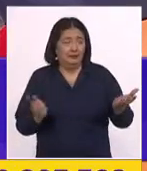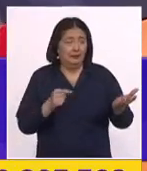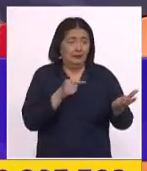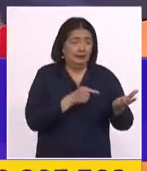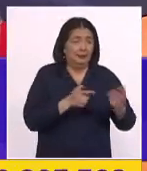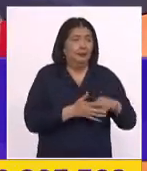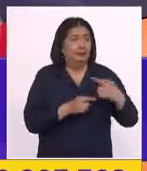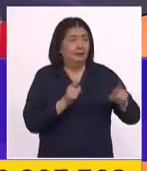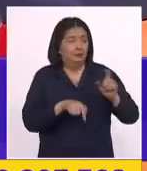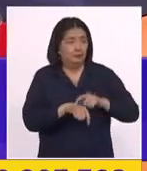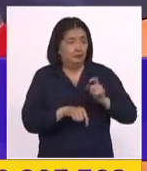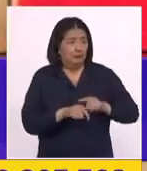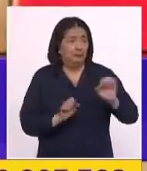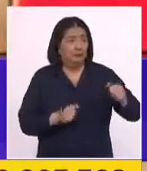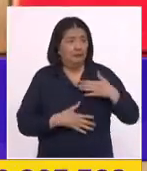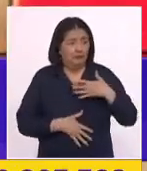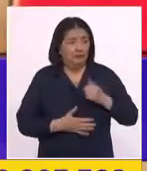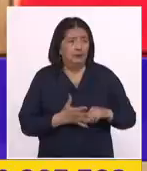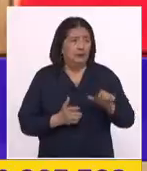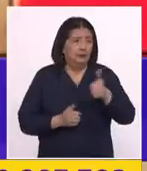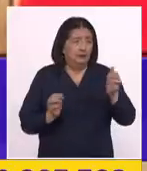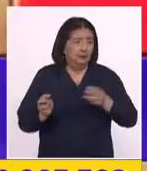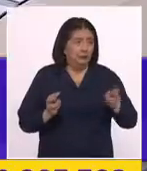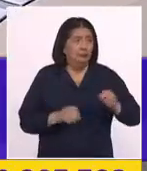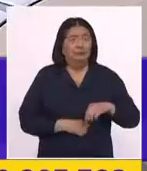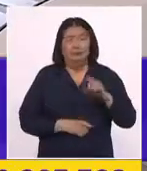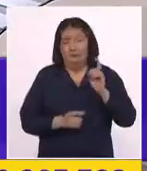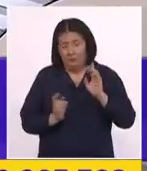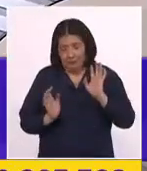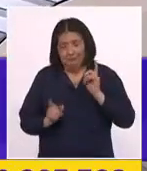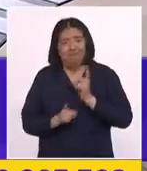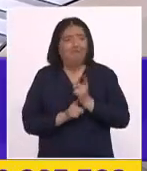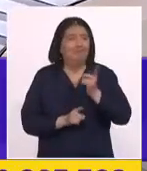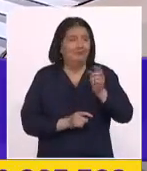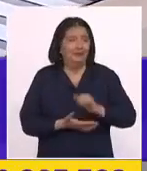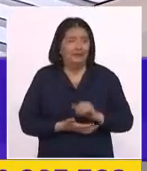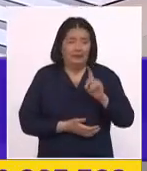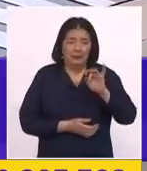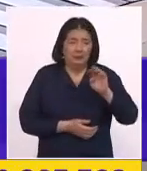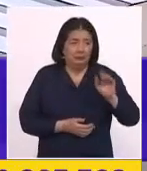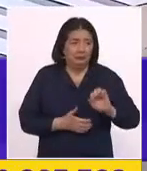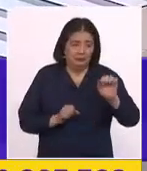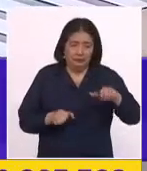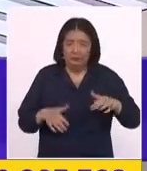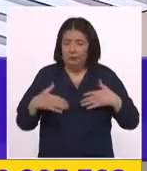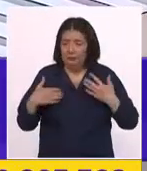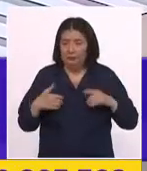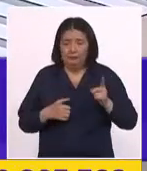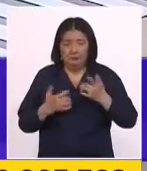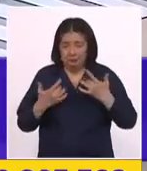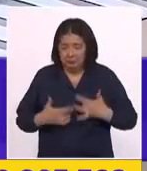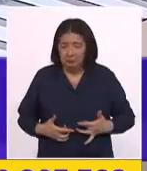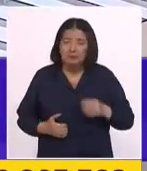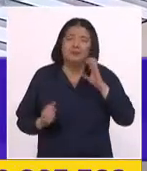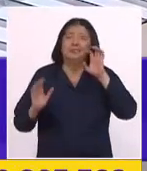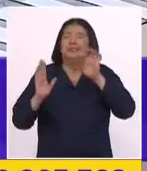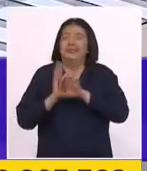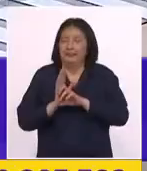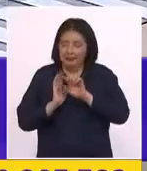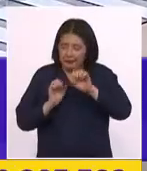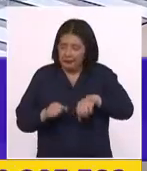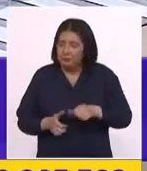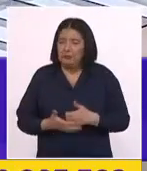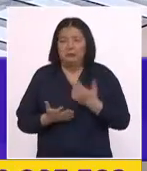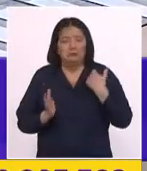que en algún momento estarán también para poder disfrutarlos de otra manera. Sin duda, sí. Kimberly, la verdad que ha valido la alegría y no la pena. Eres un ejemplo